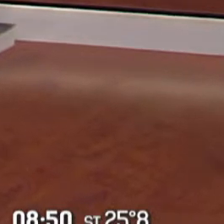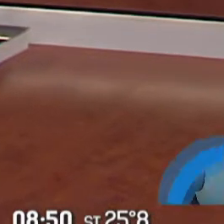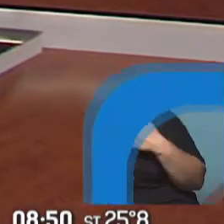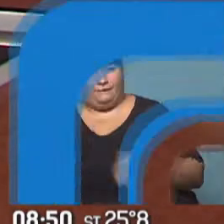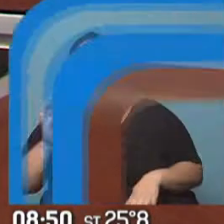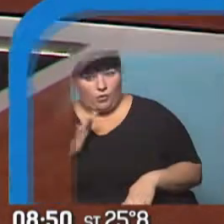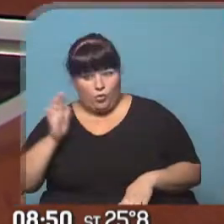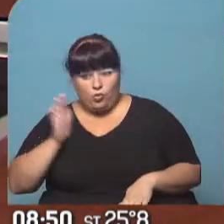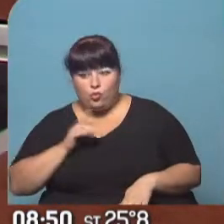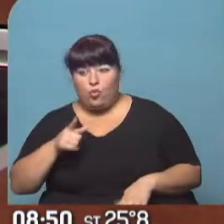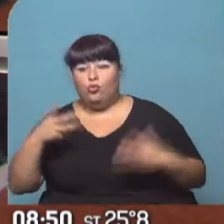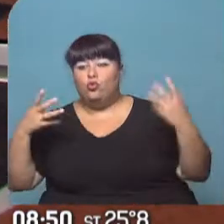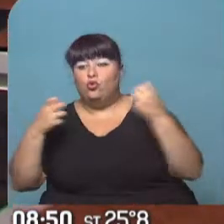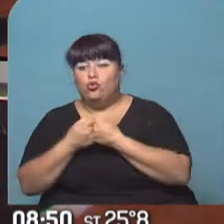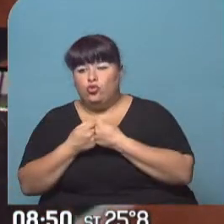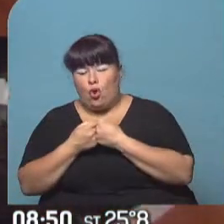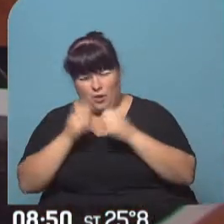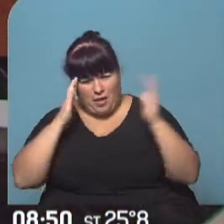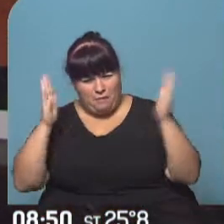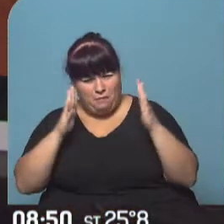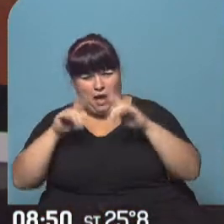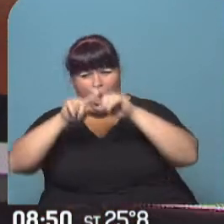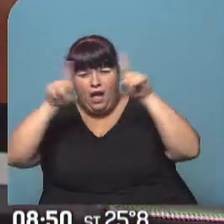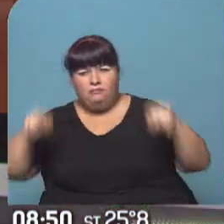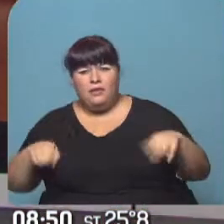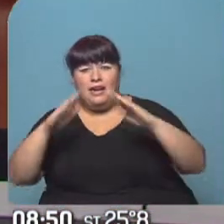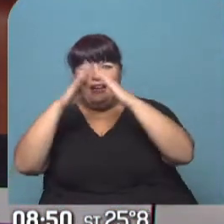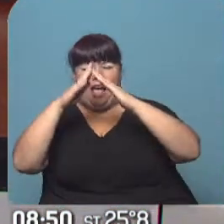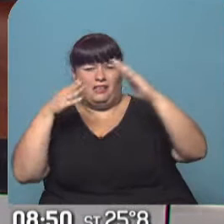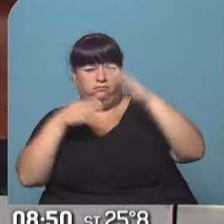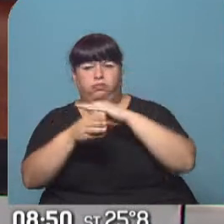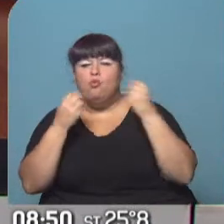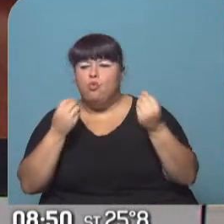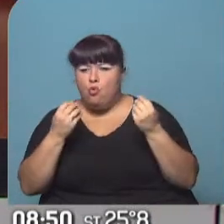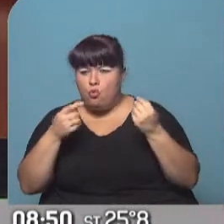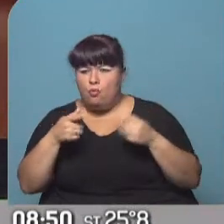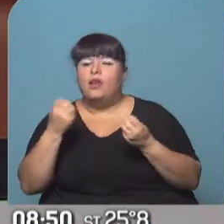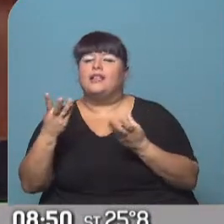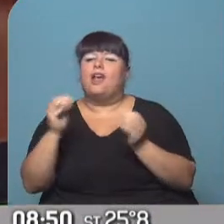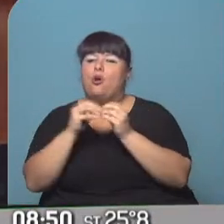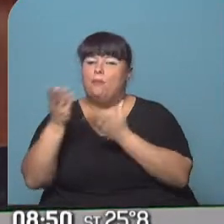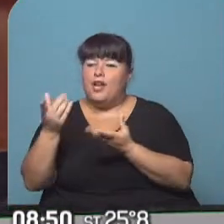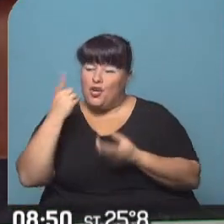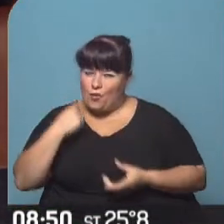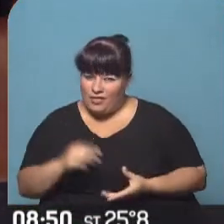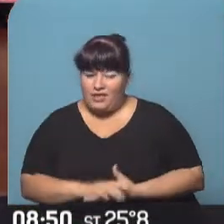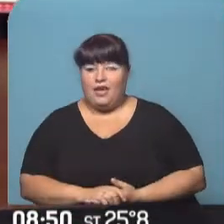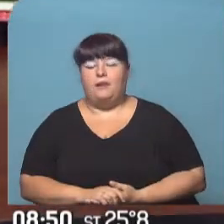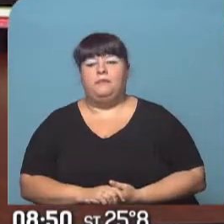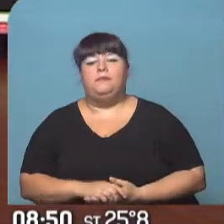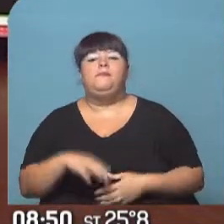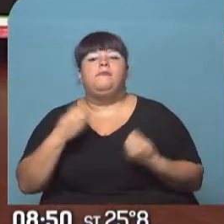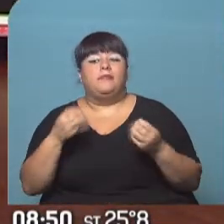¡Qué susto! Un choque fortísimo, un agujero en una casa. ¿Cómo quedó? ¿Qué tal, Dani Castaño? Buen día y